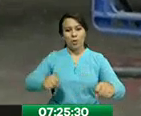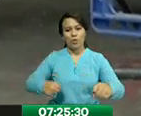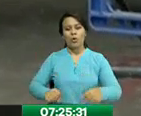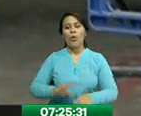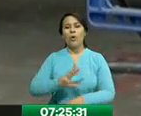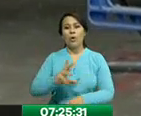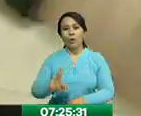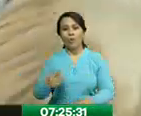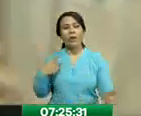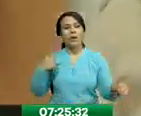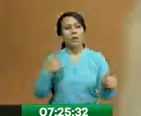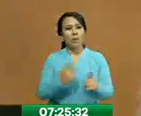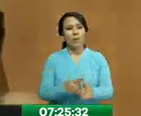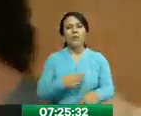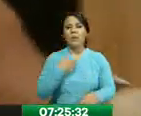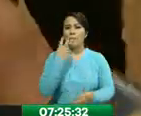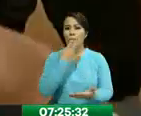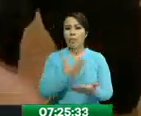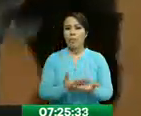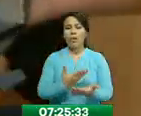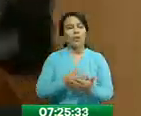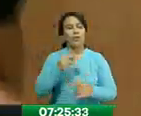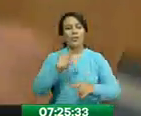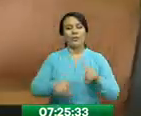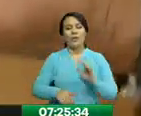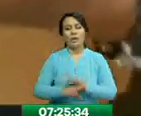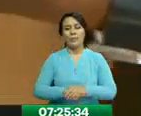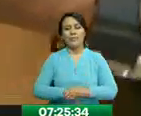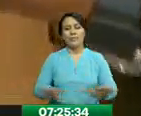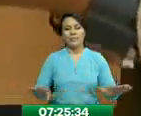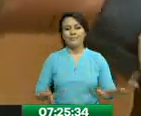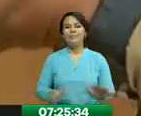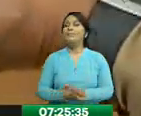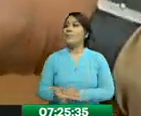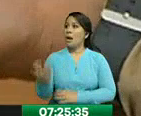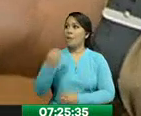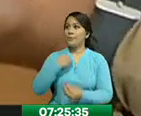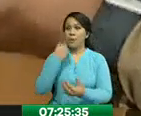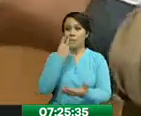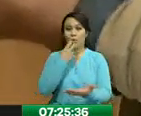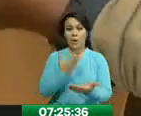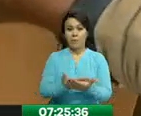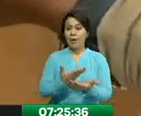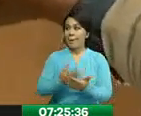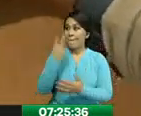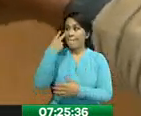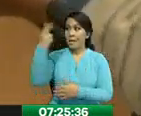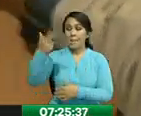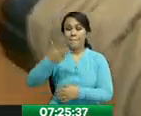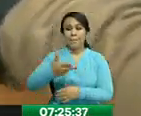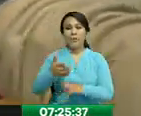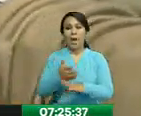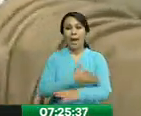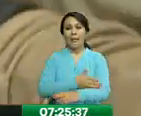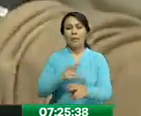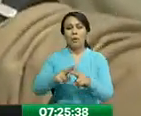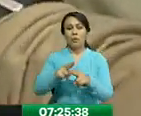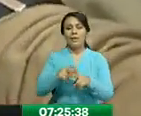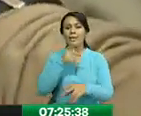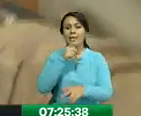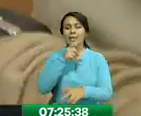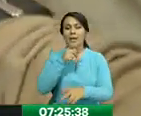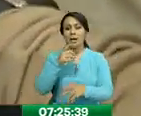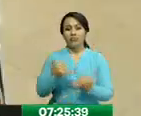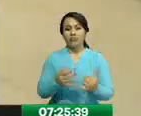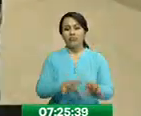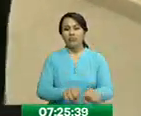logró recuperar, no se logró consumar el hecho delictivo. Como evidencia se presentó el arma que utilizaron los ampones, quienes fueron